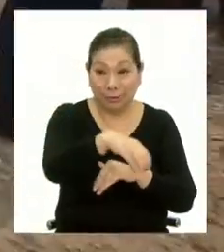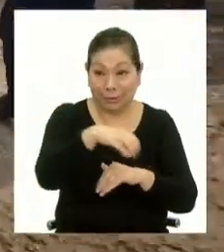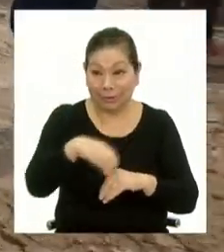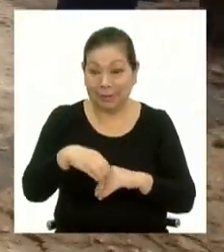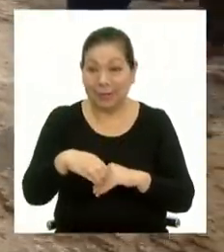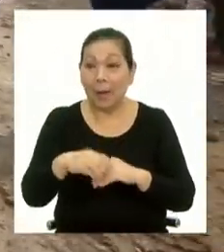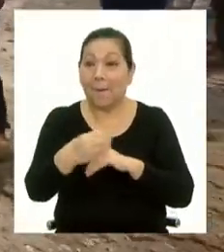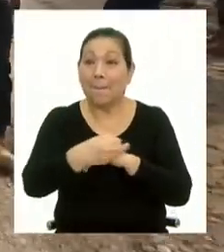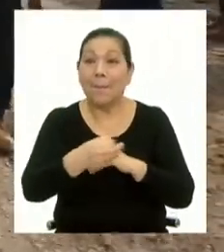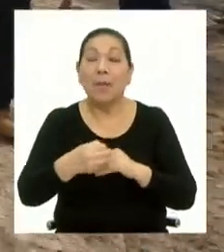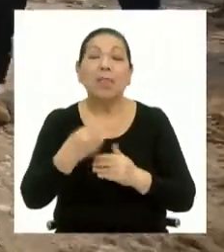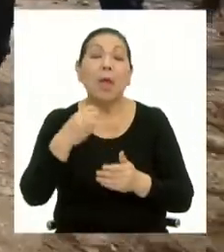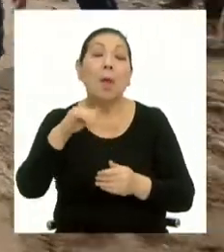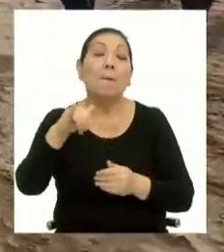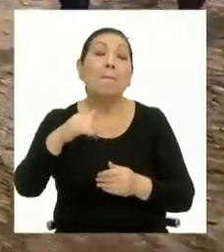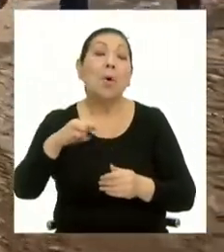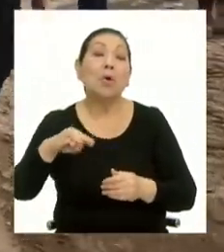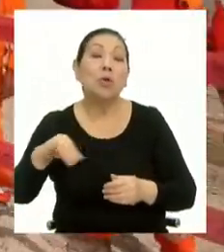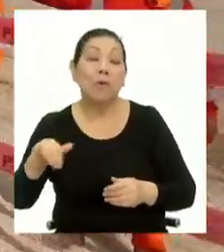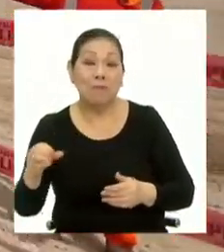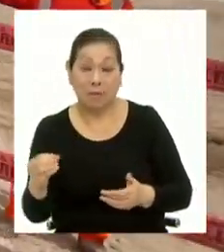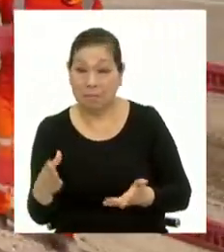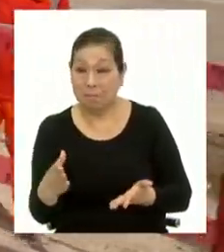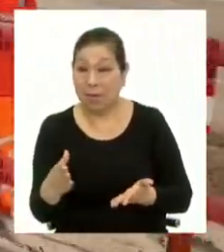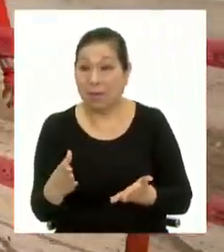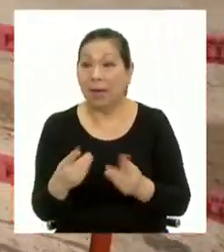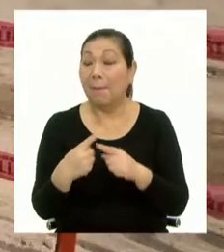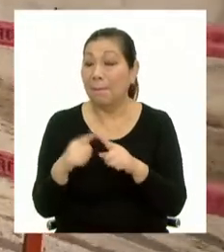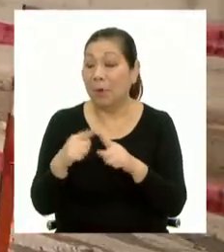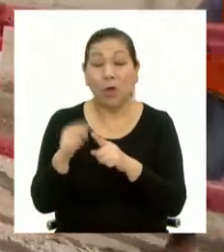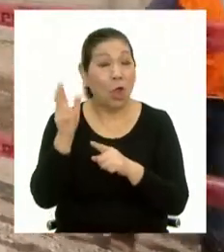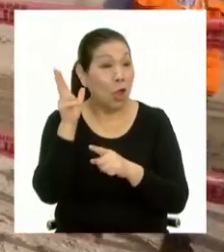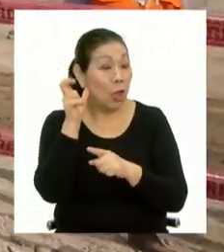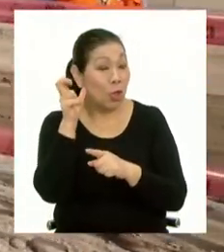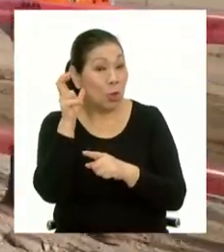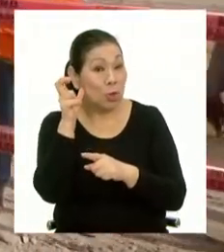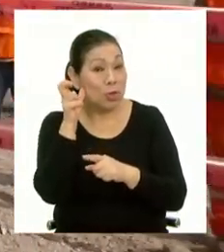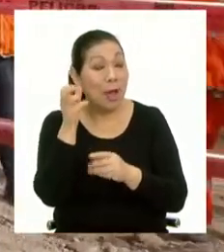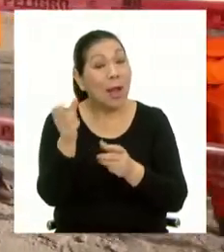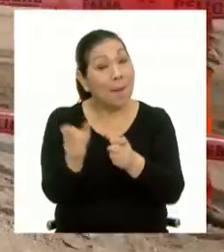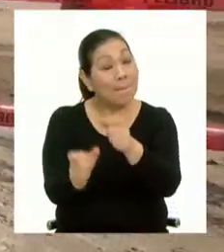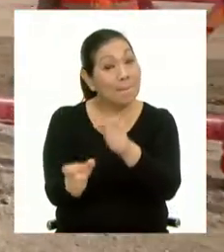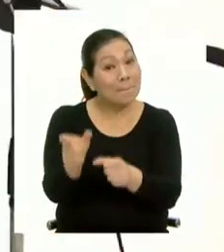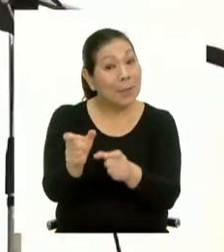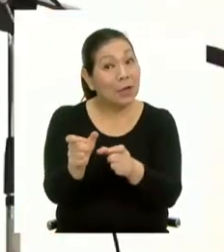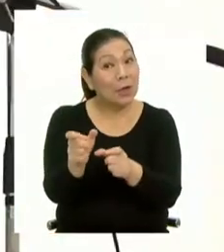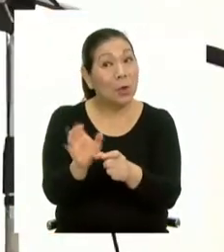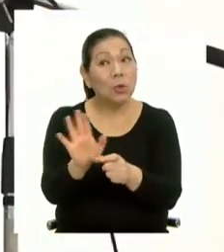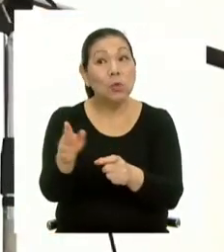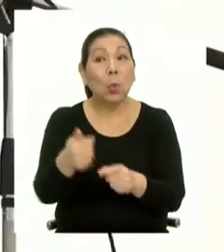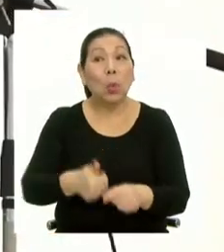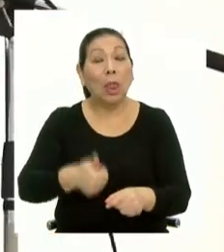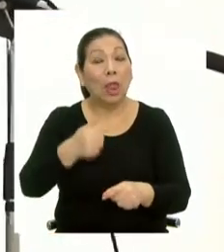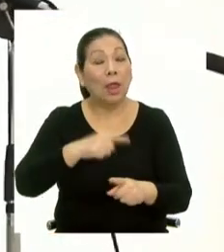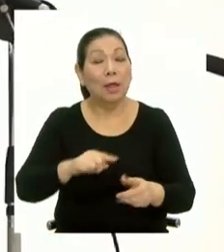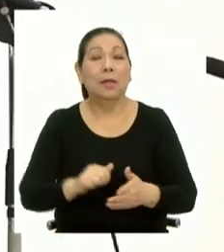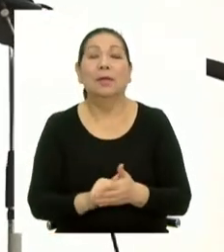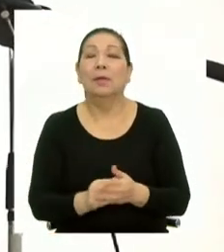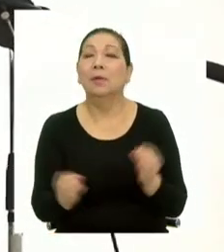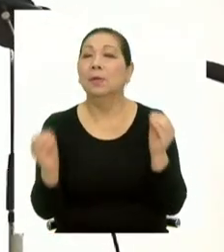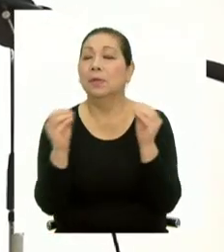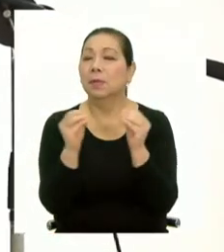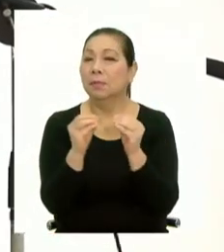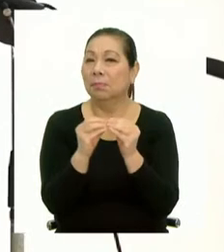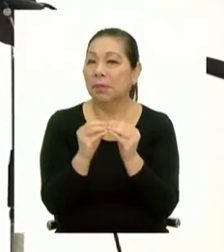en la provincia de Moyobamba. Durante esta visita, la autoridad escuchó las demandas de la población y de sus autoridades. Asimismo,